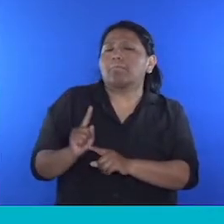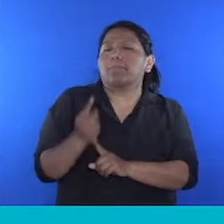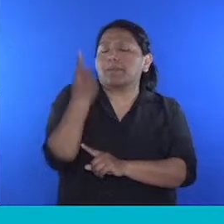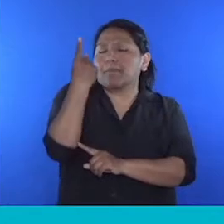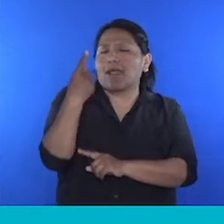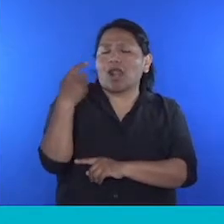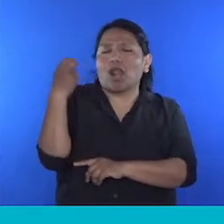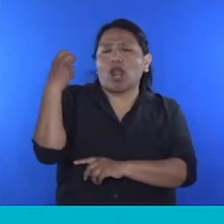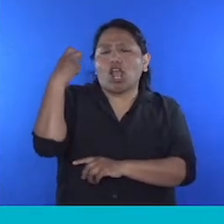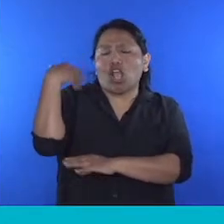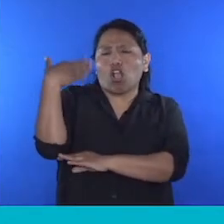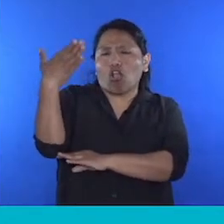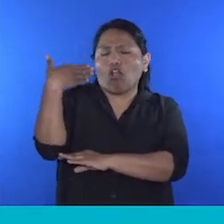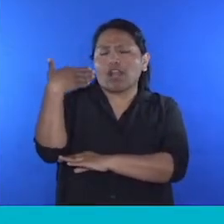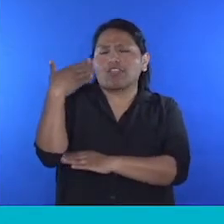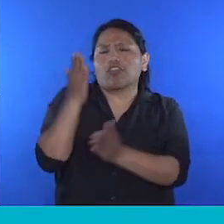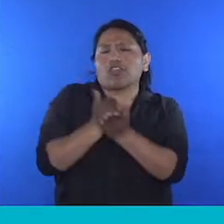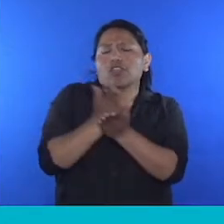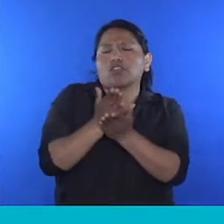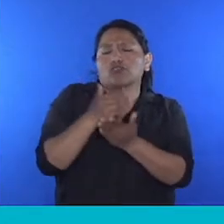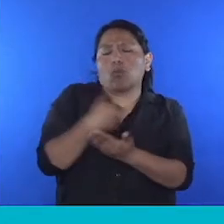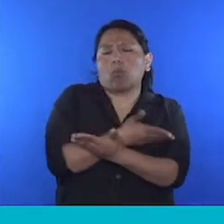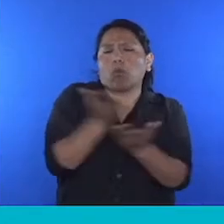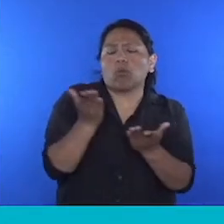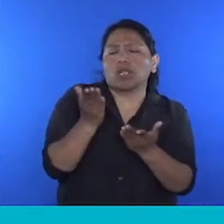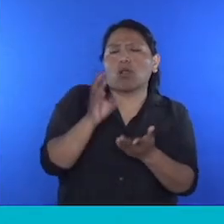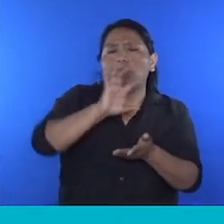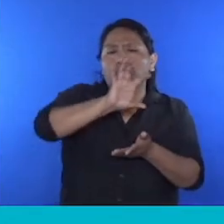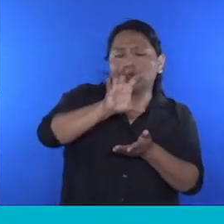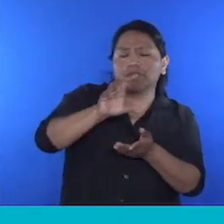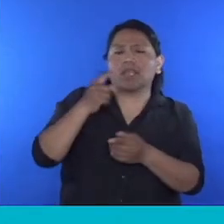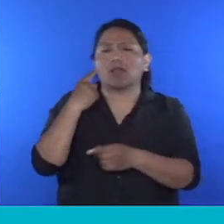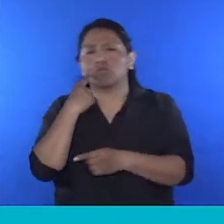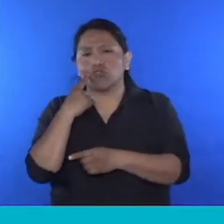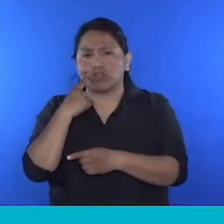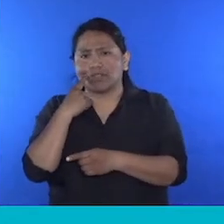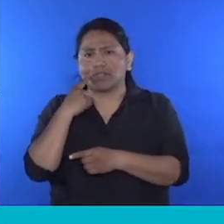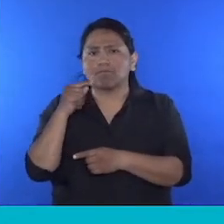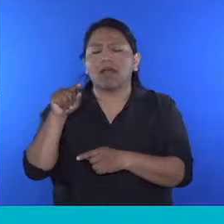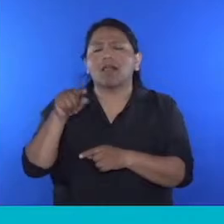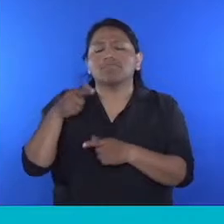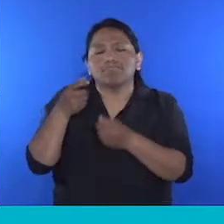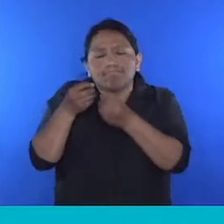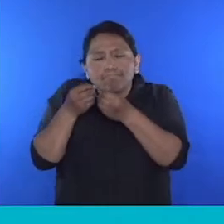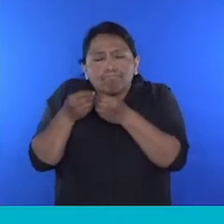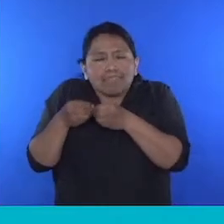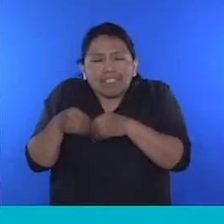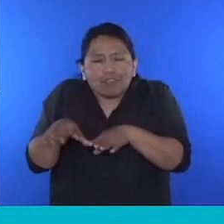Congreso de Derecho Público Provincial y Municipal, donde se